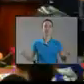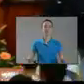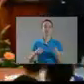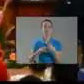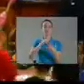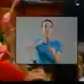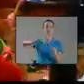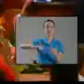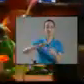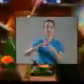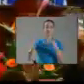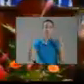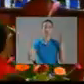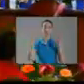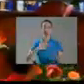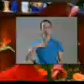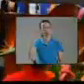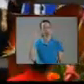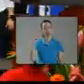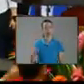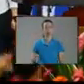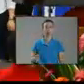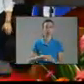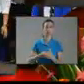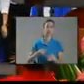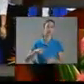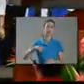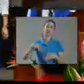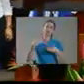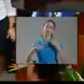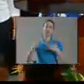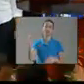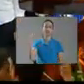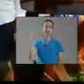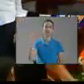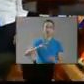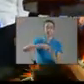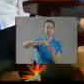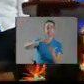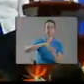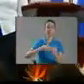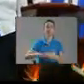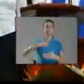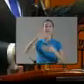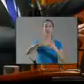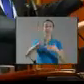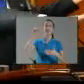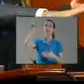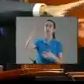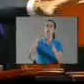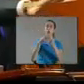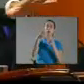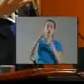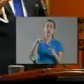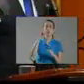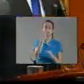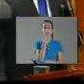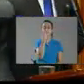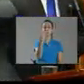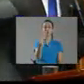Con óleo de alegría me has ungido, con gozo y con pandero danzaré, delante de tu